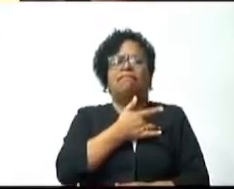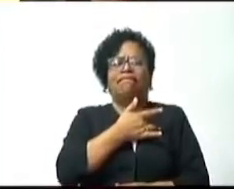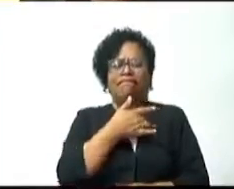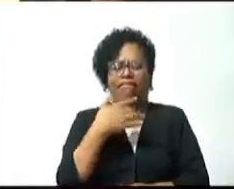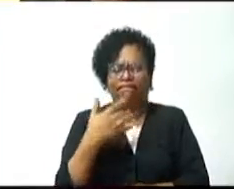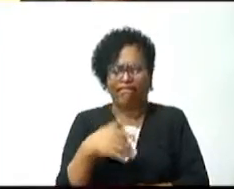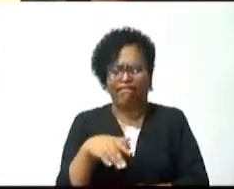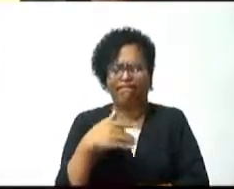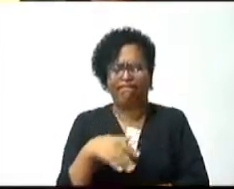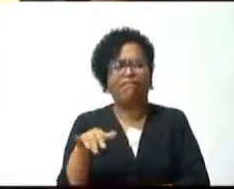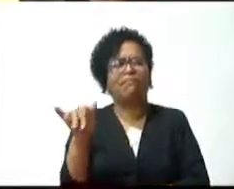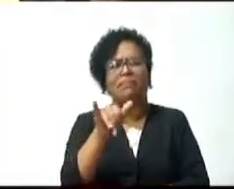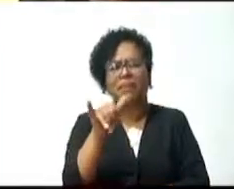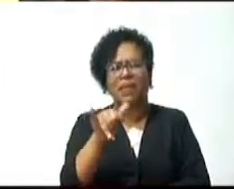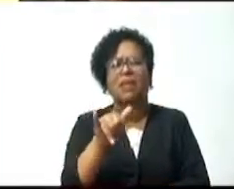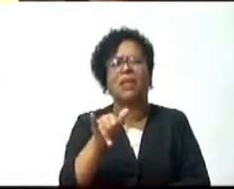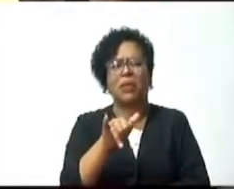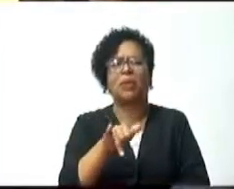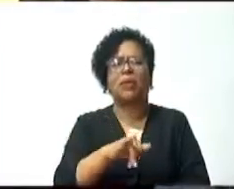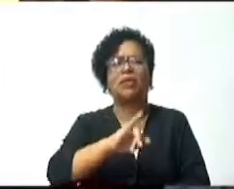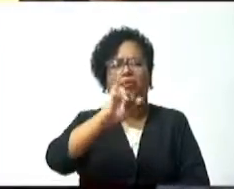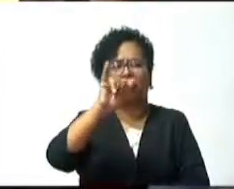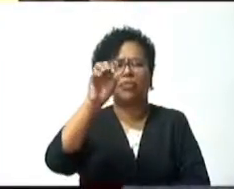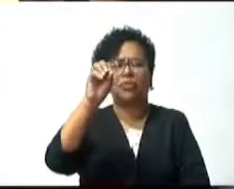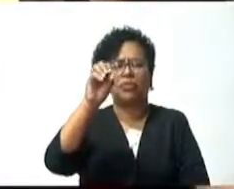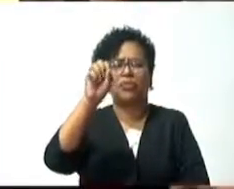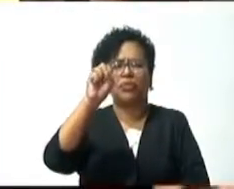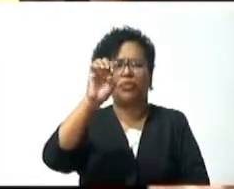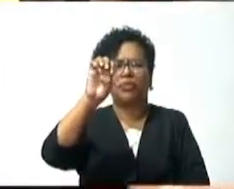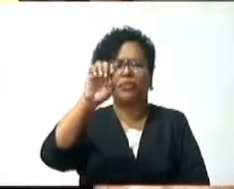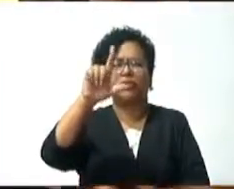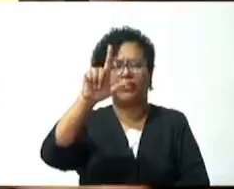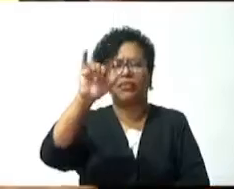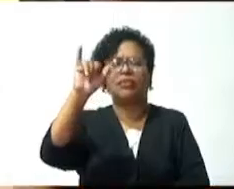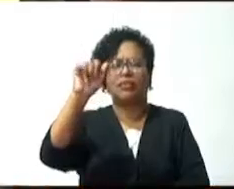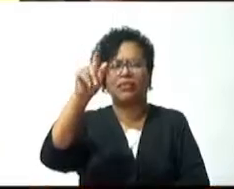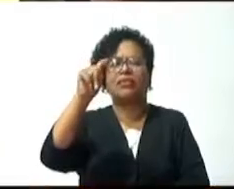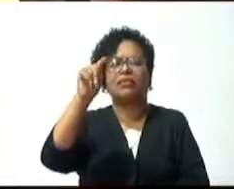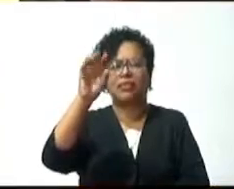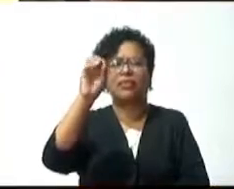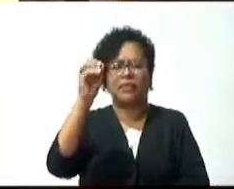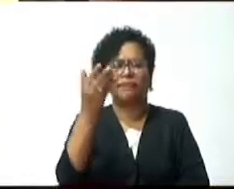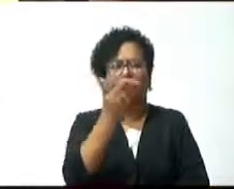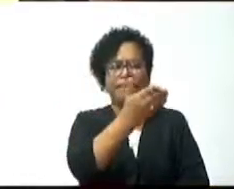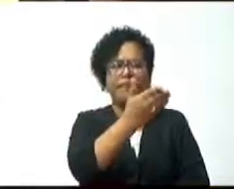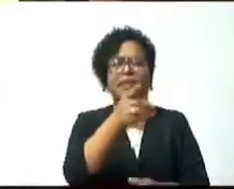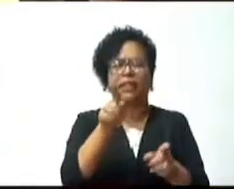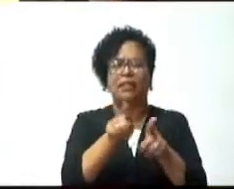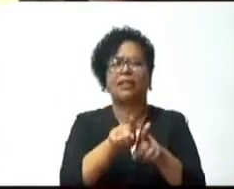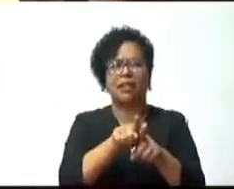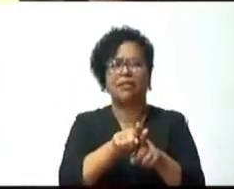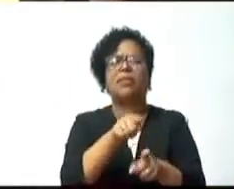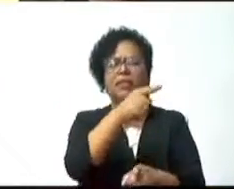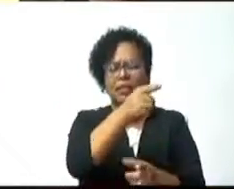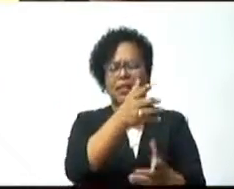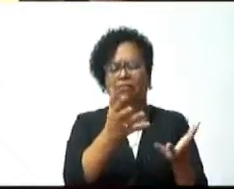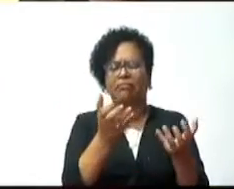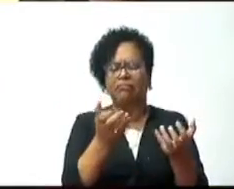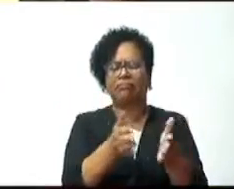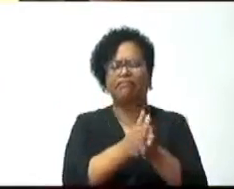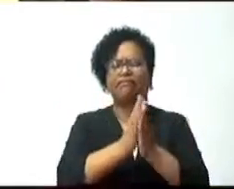que tiene que ver con el silencio también quisiera un presidente que en esa misma dirección Pero que sea él quien lo